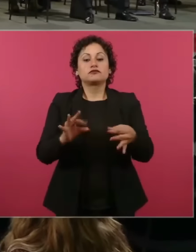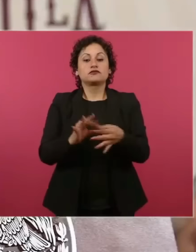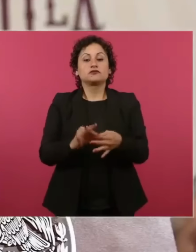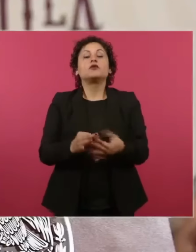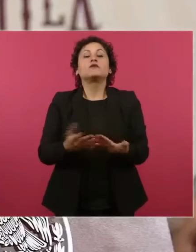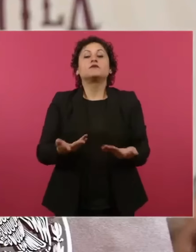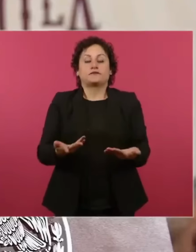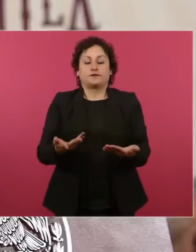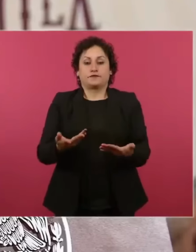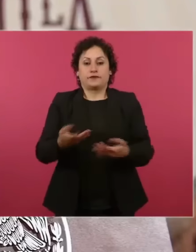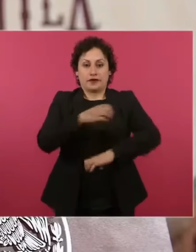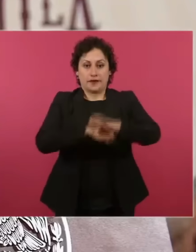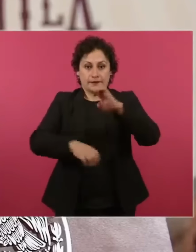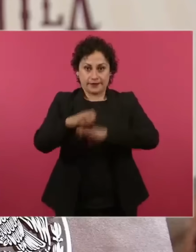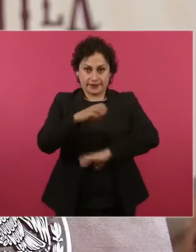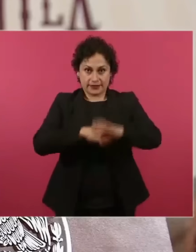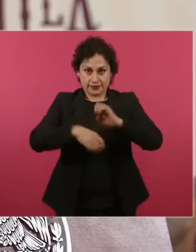mexicano.